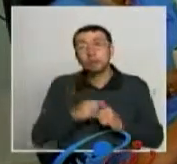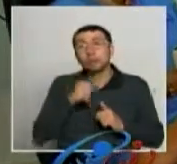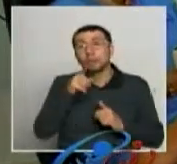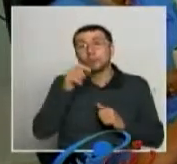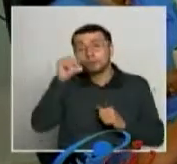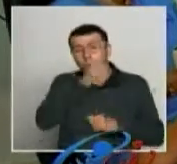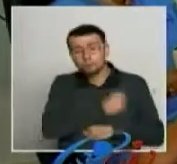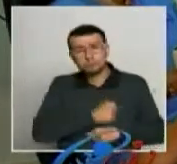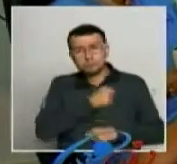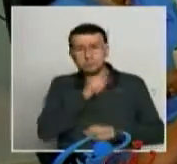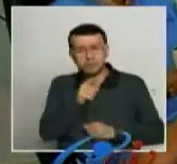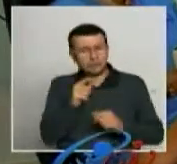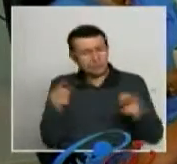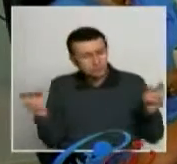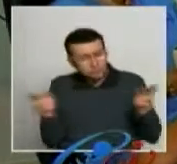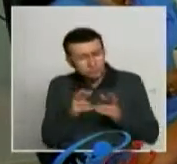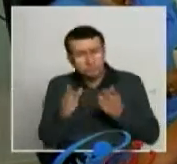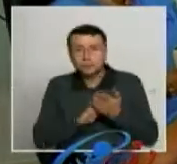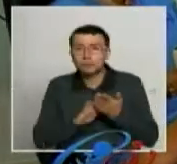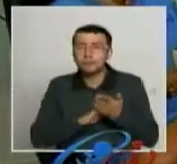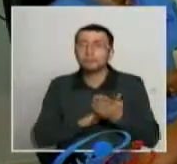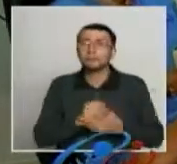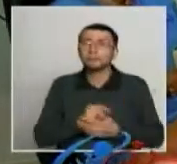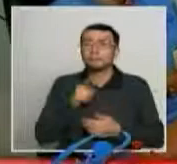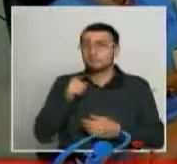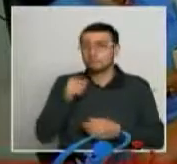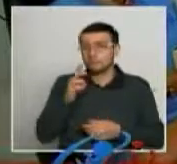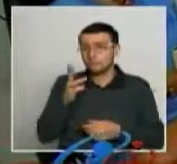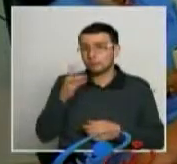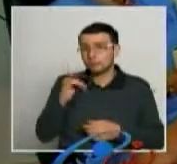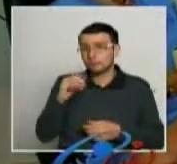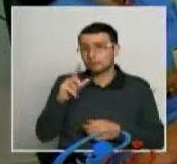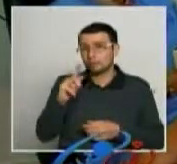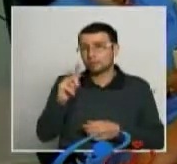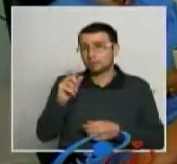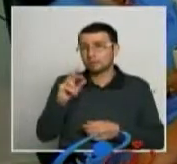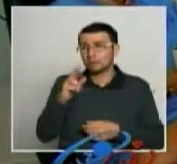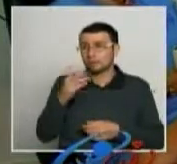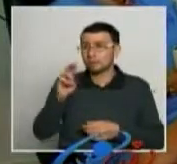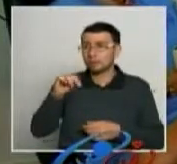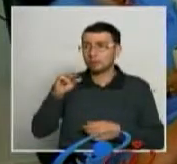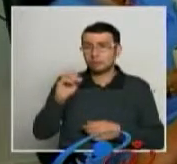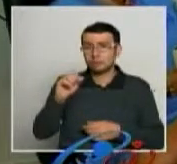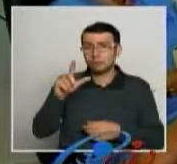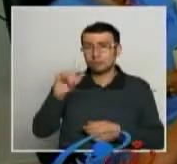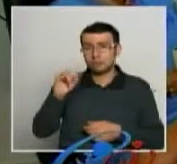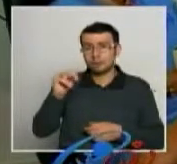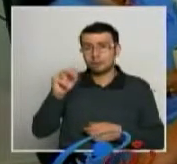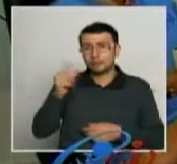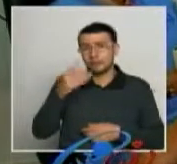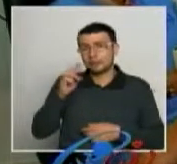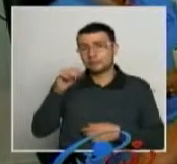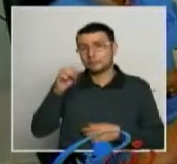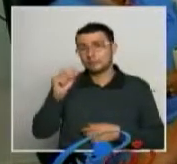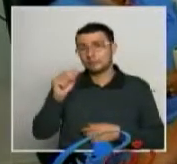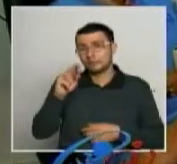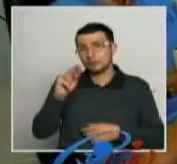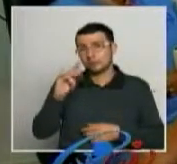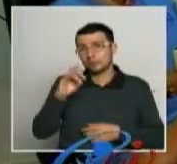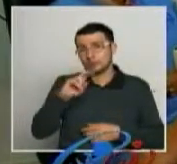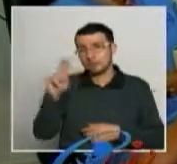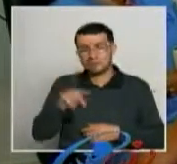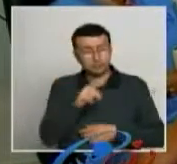ustedes puedan resolver todas las inquietudes con el doctor Wilfer Molina Márquez, quien nos acaba de hacer este procedimiento diagnóstico, con el doctor